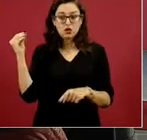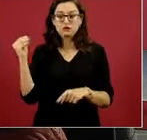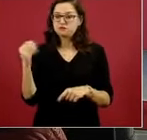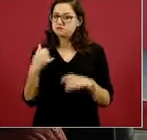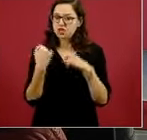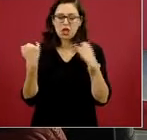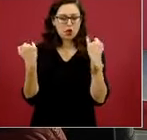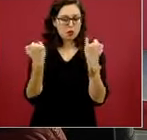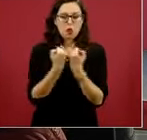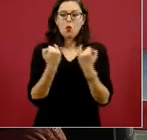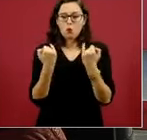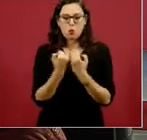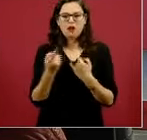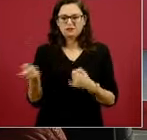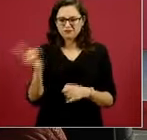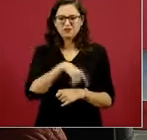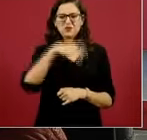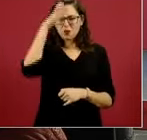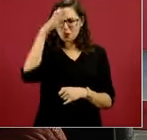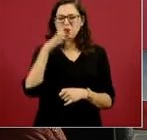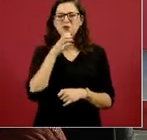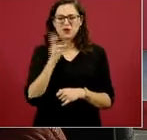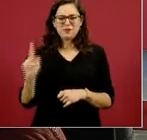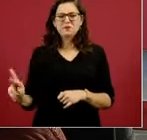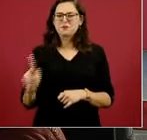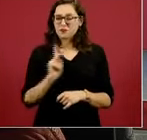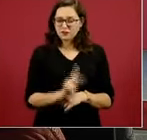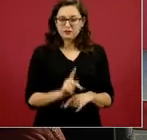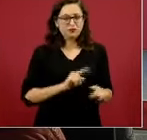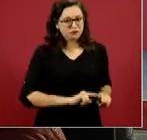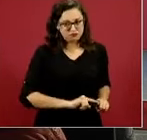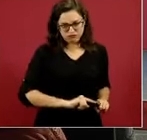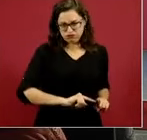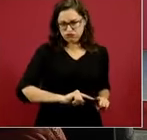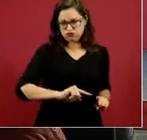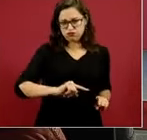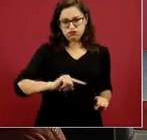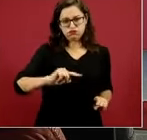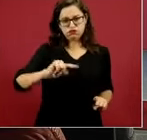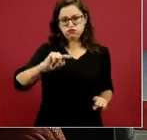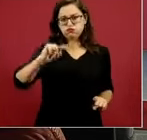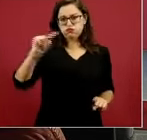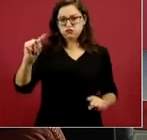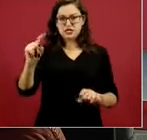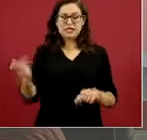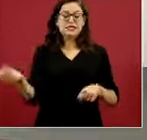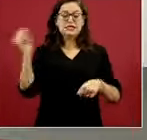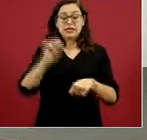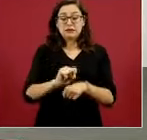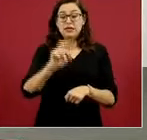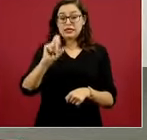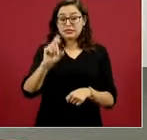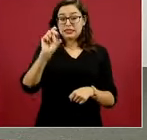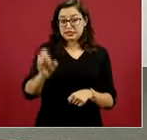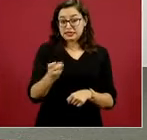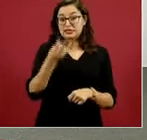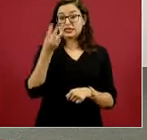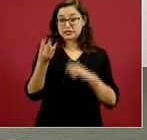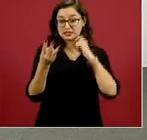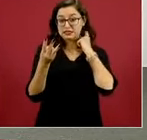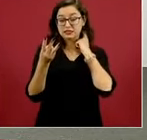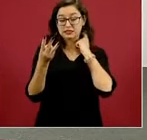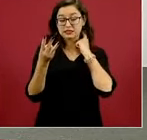situación similar a lo que vimos para el estado de Coahuila, con el ascenso, con el pico máximo hasta la semana 33, más o menos,